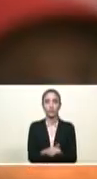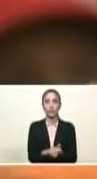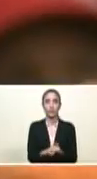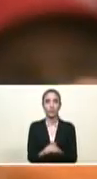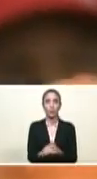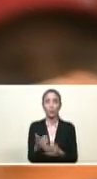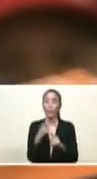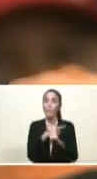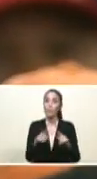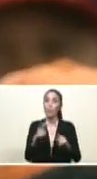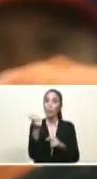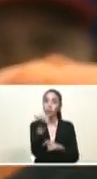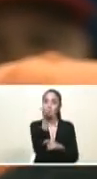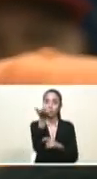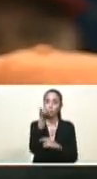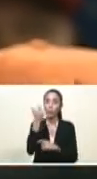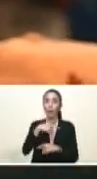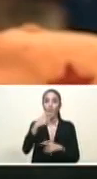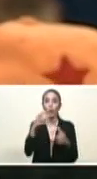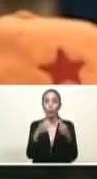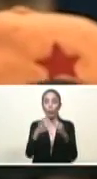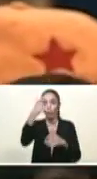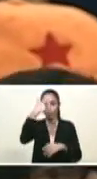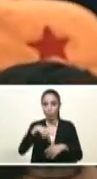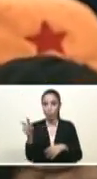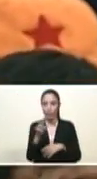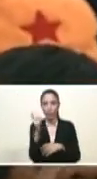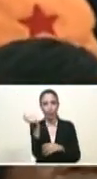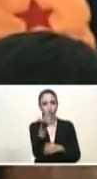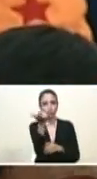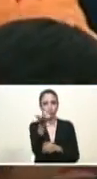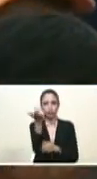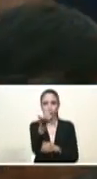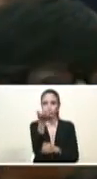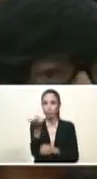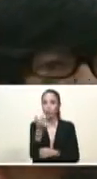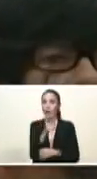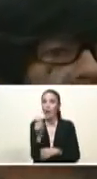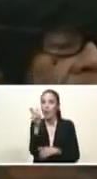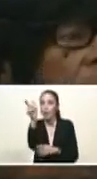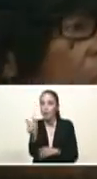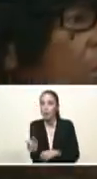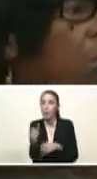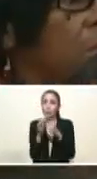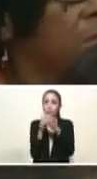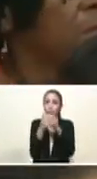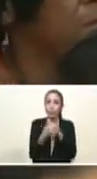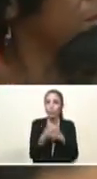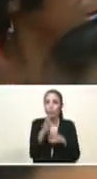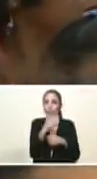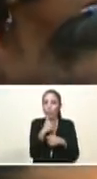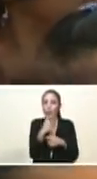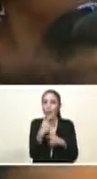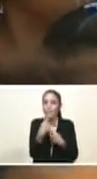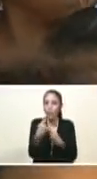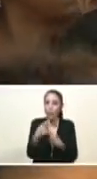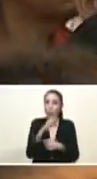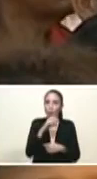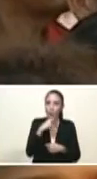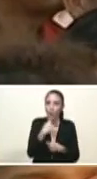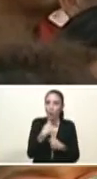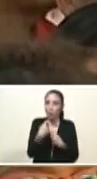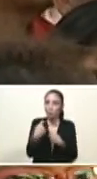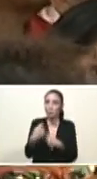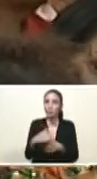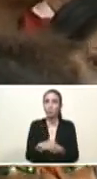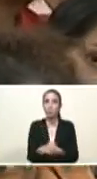Somos Venezuela, gobierno, tiene que ir a la búsqueda de aquel que está por allá, no sé, puede ser, ¿dónde puede ser?